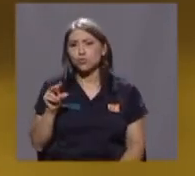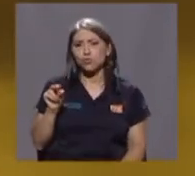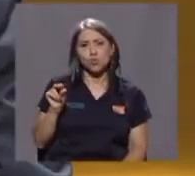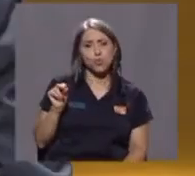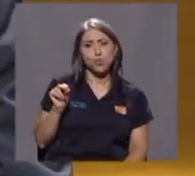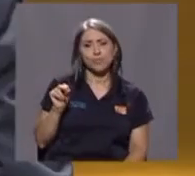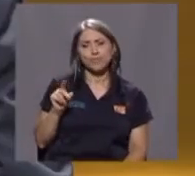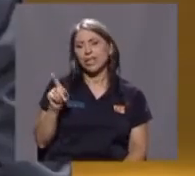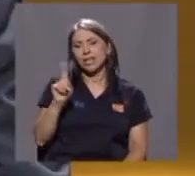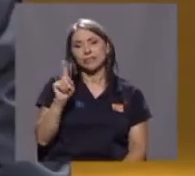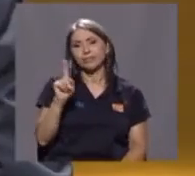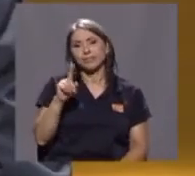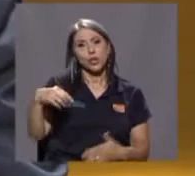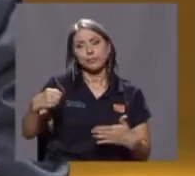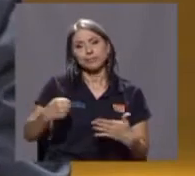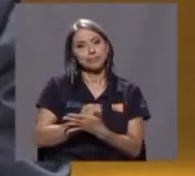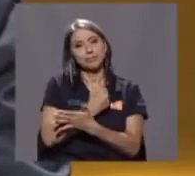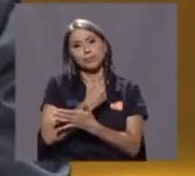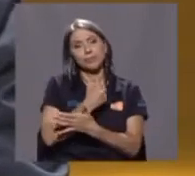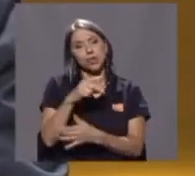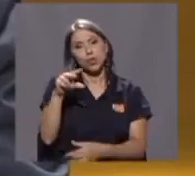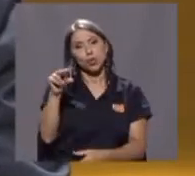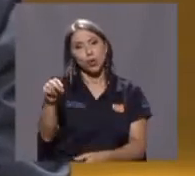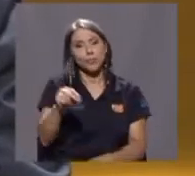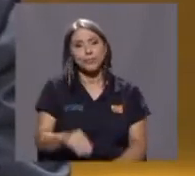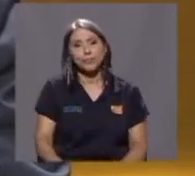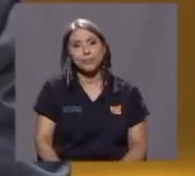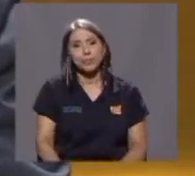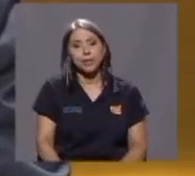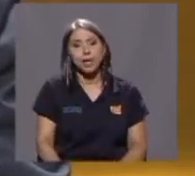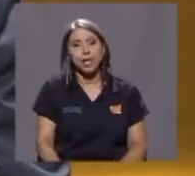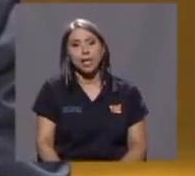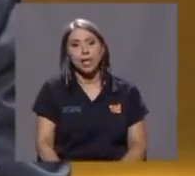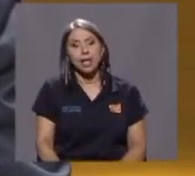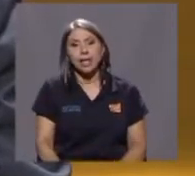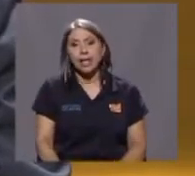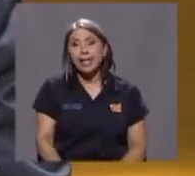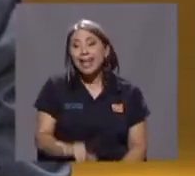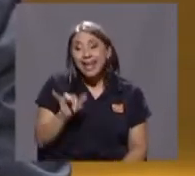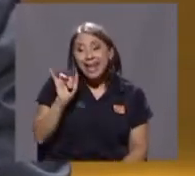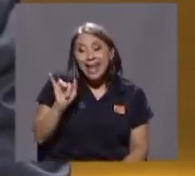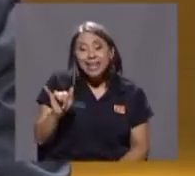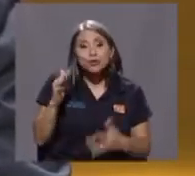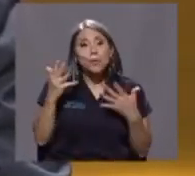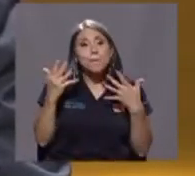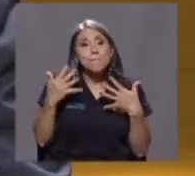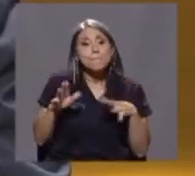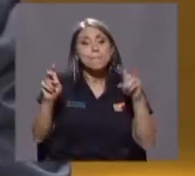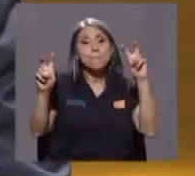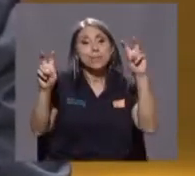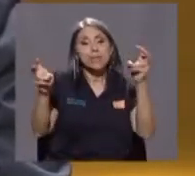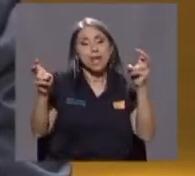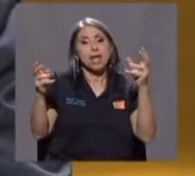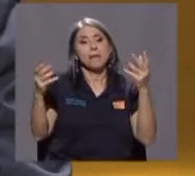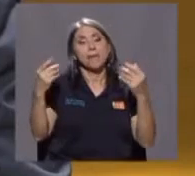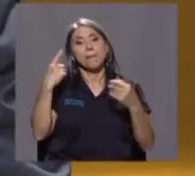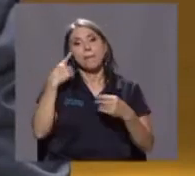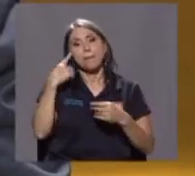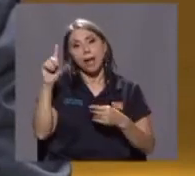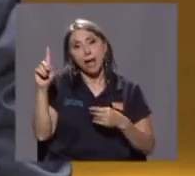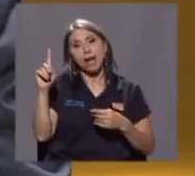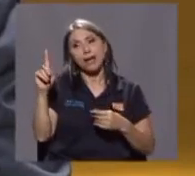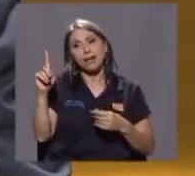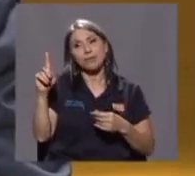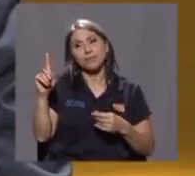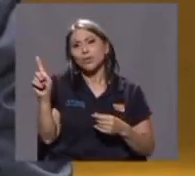No, desgraciadamente no. Eso es más bien un tema en el tema no